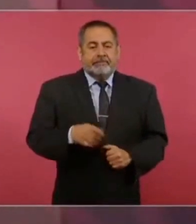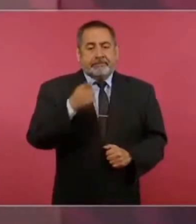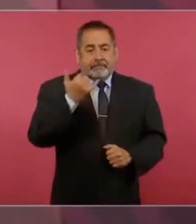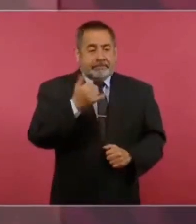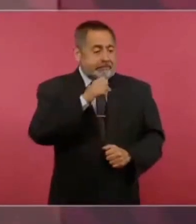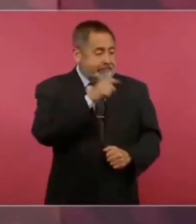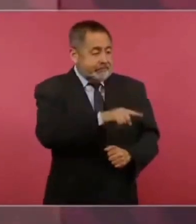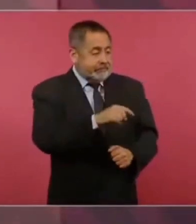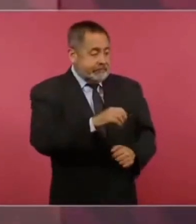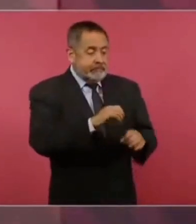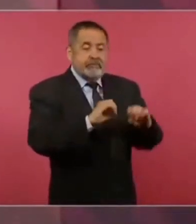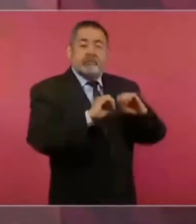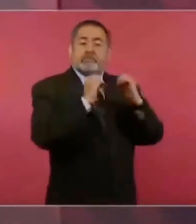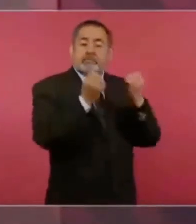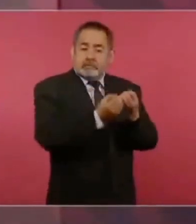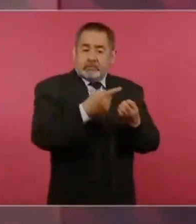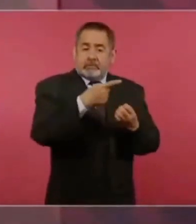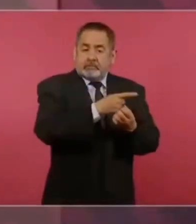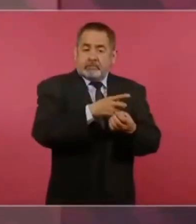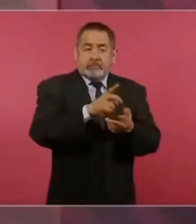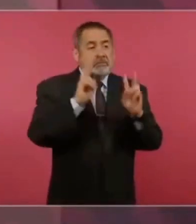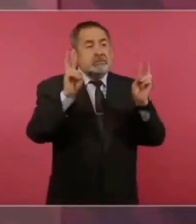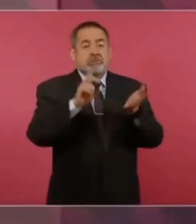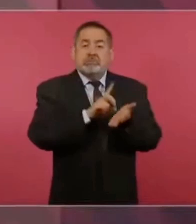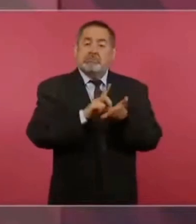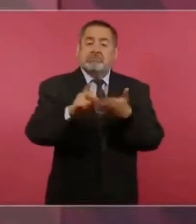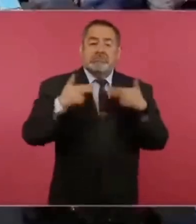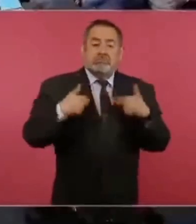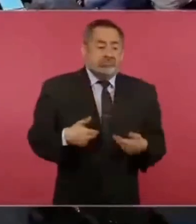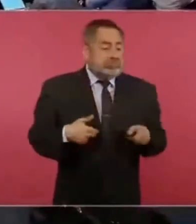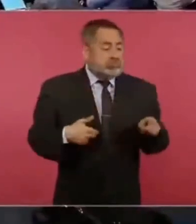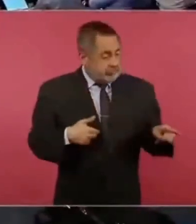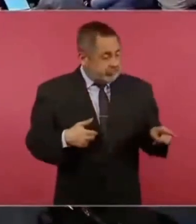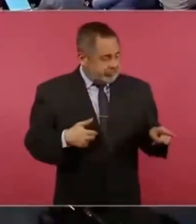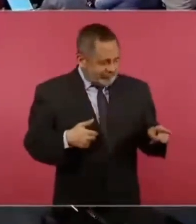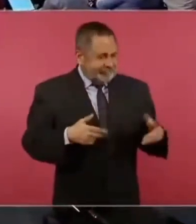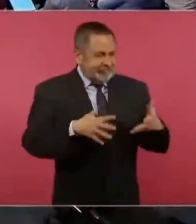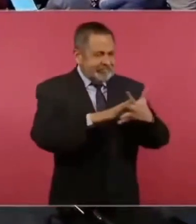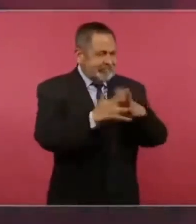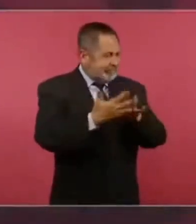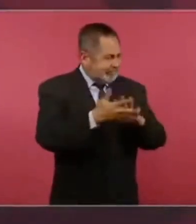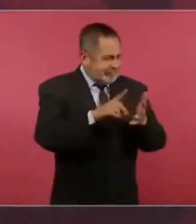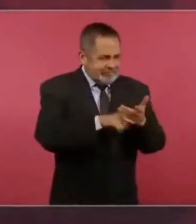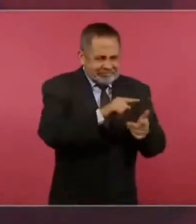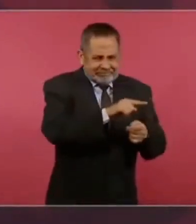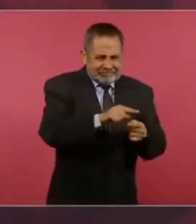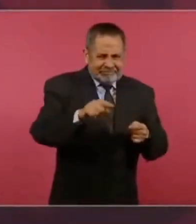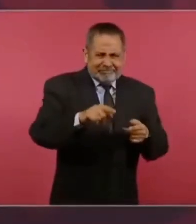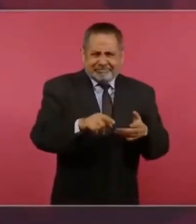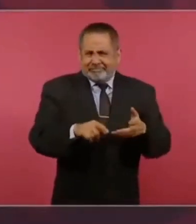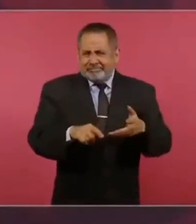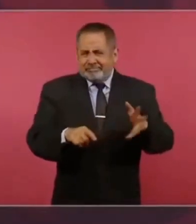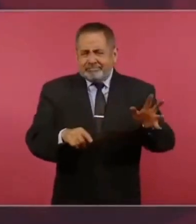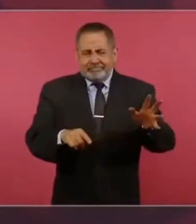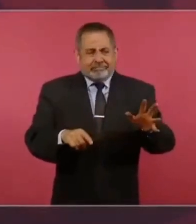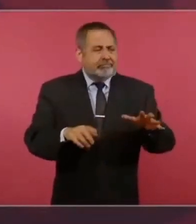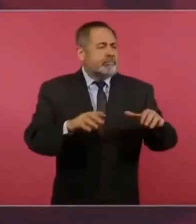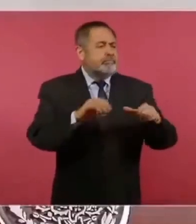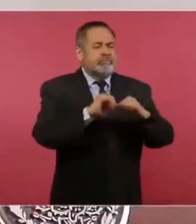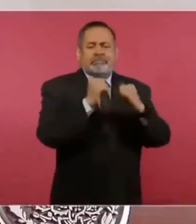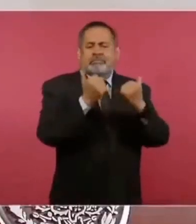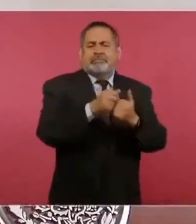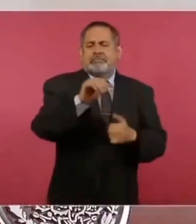organismos de derechos humanos, pero no solo oficiales, sino